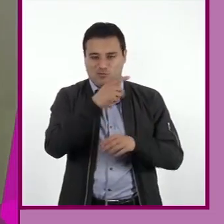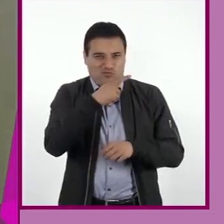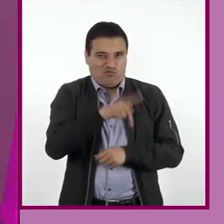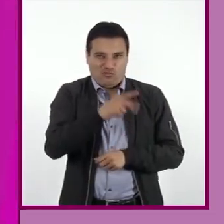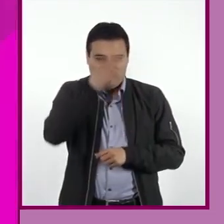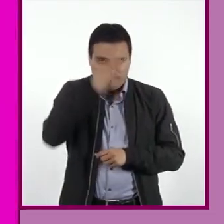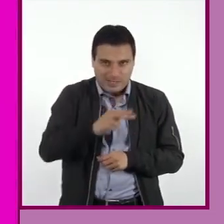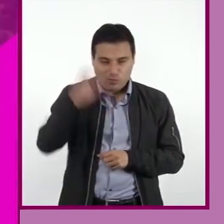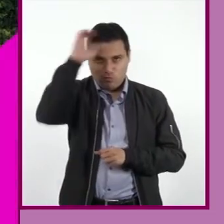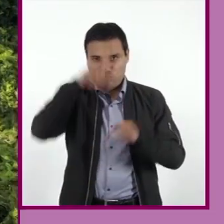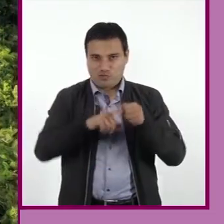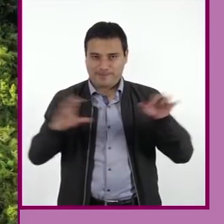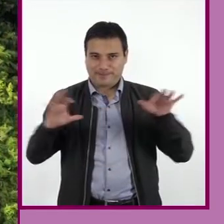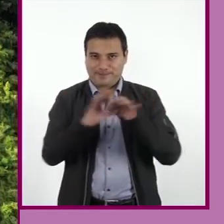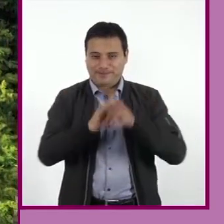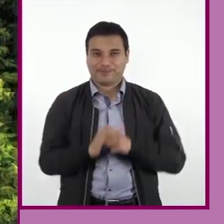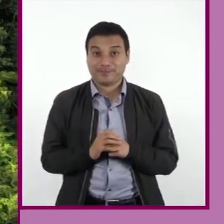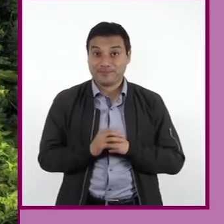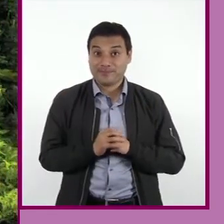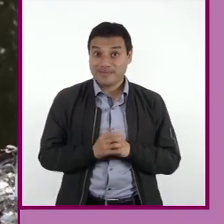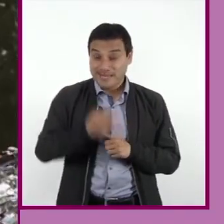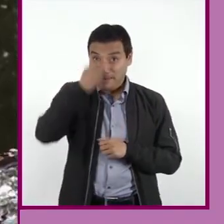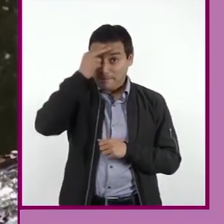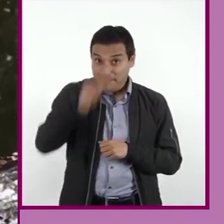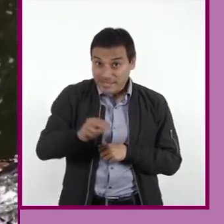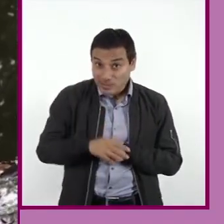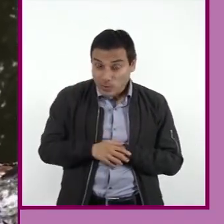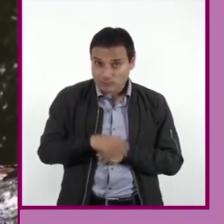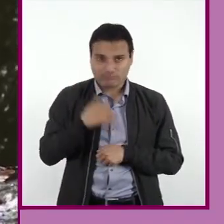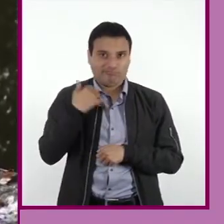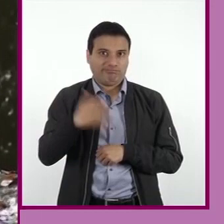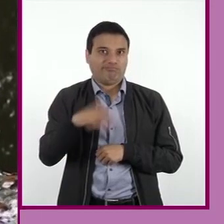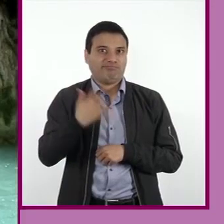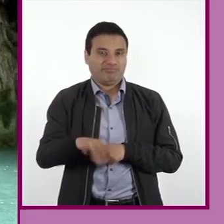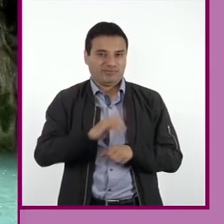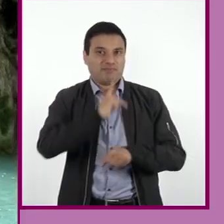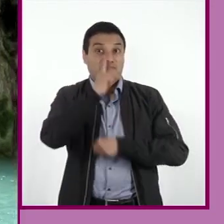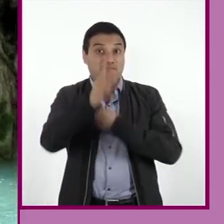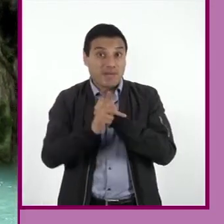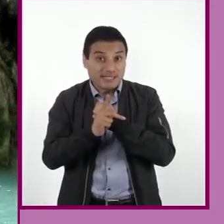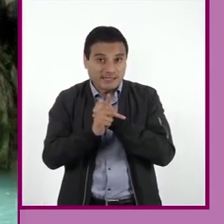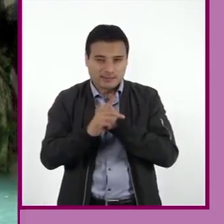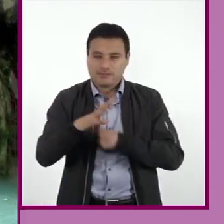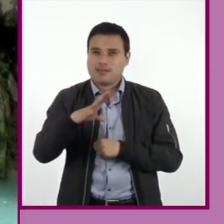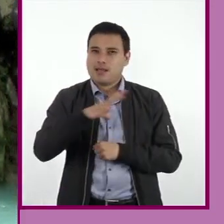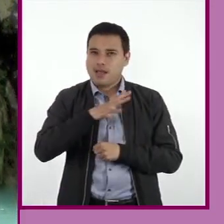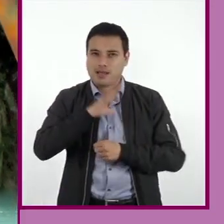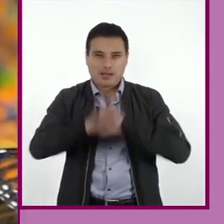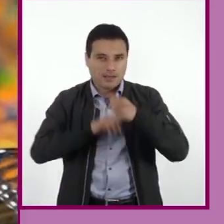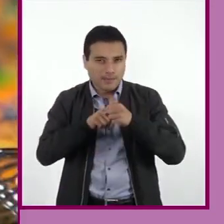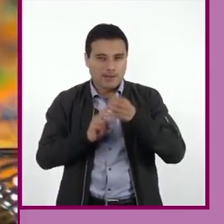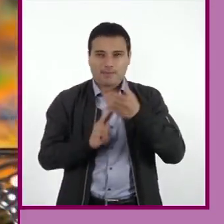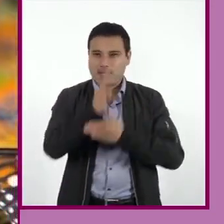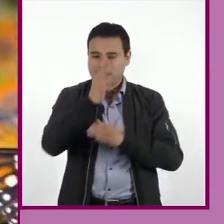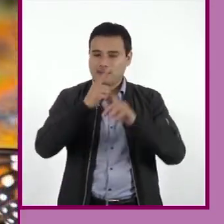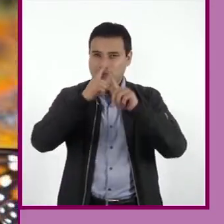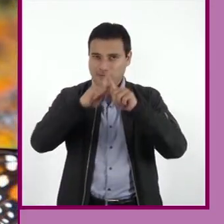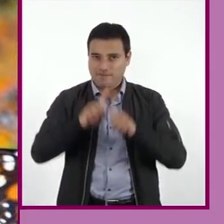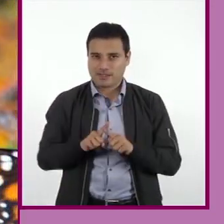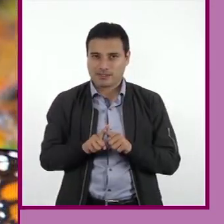cultural. México tiene el privilegio de ser un país con una extraordinaria biodiversidad, la